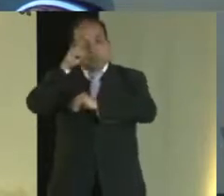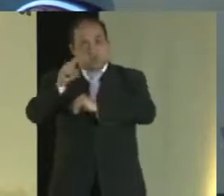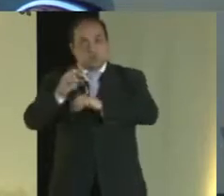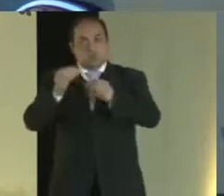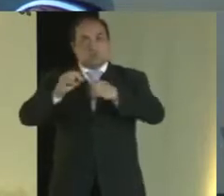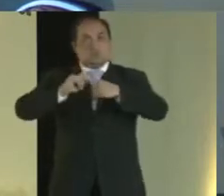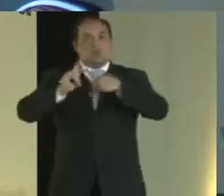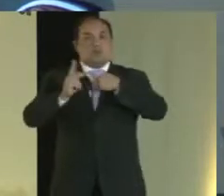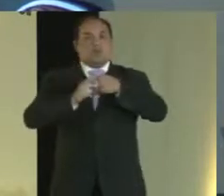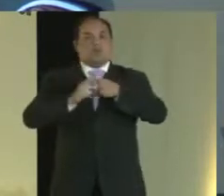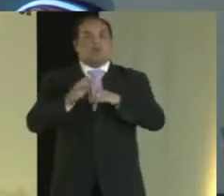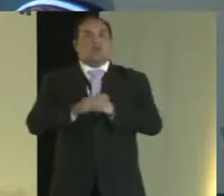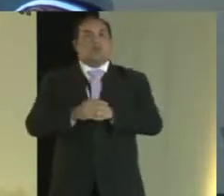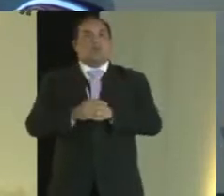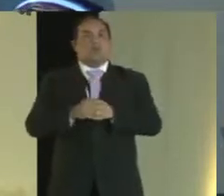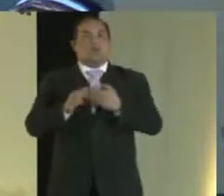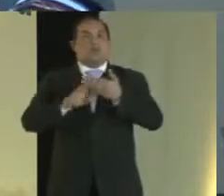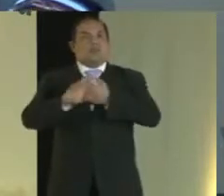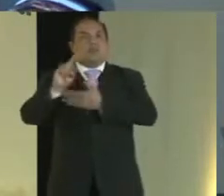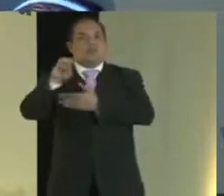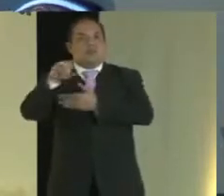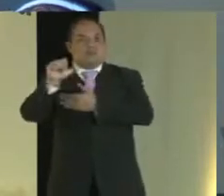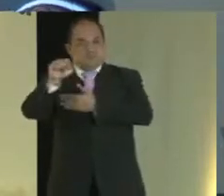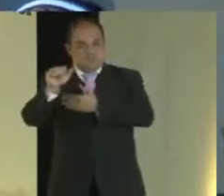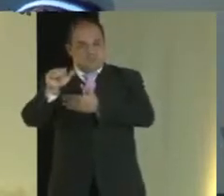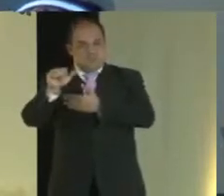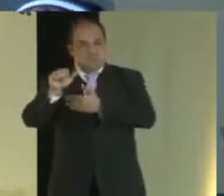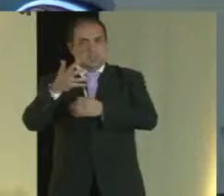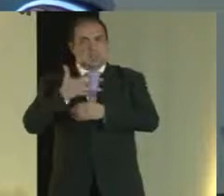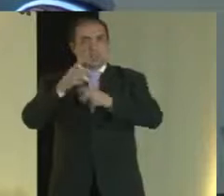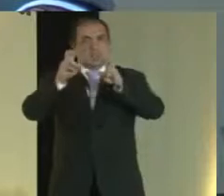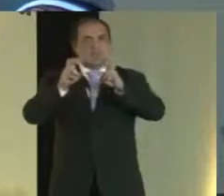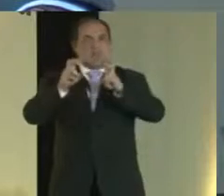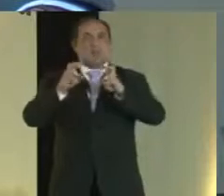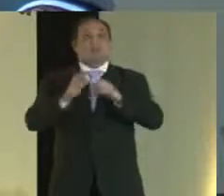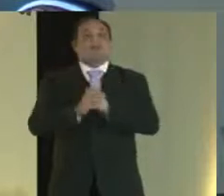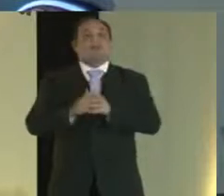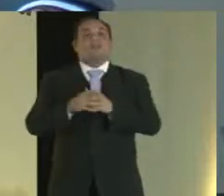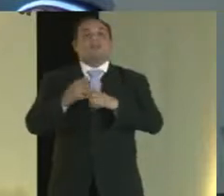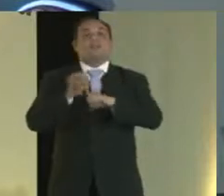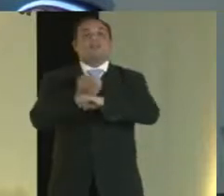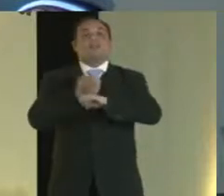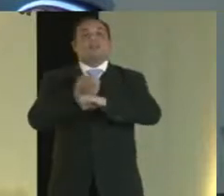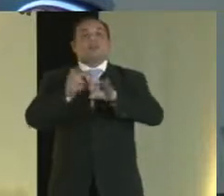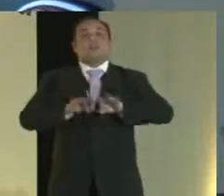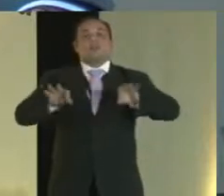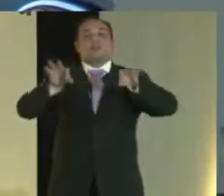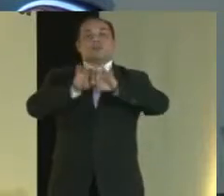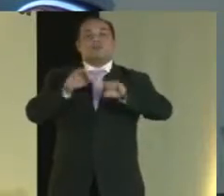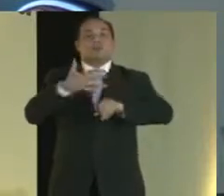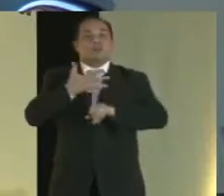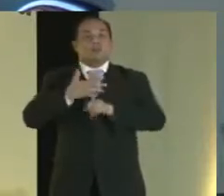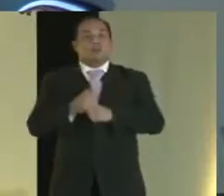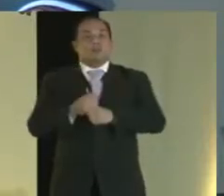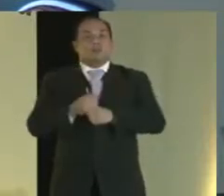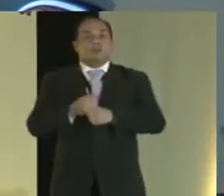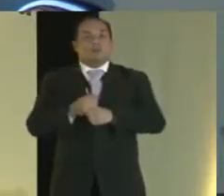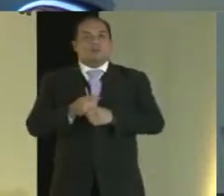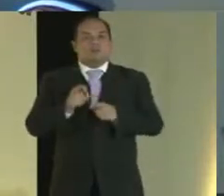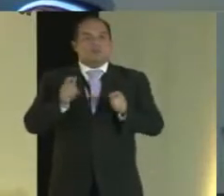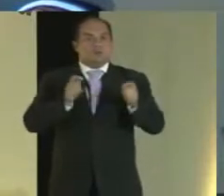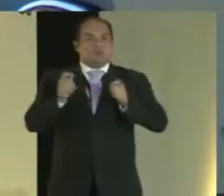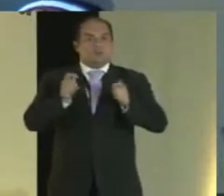la antidemocracia fue además un asunto de Estado, indispensable para sostener un régimen autoritario y luego